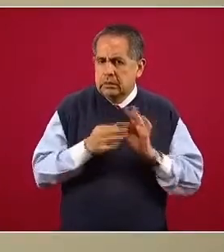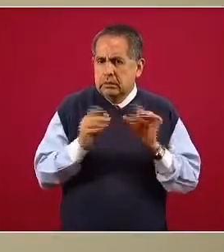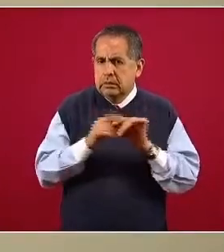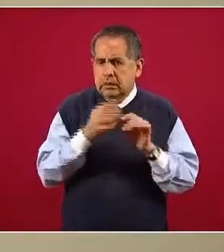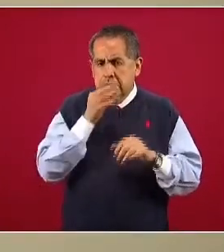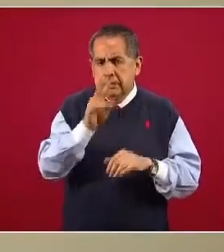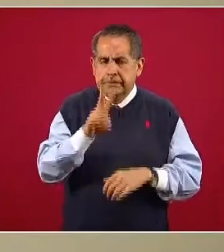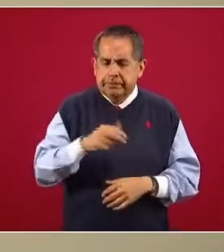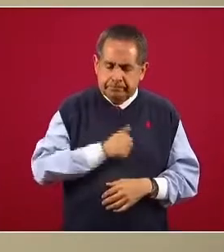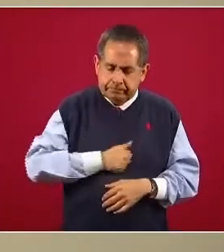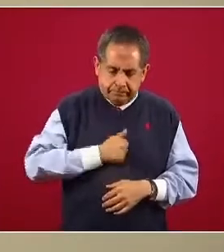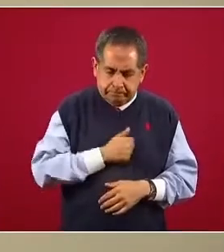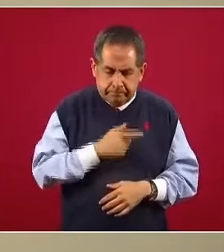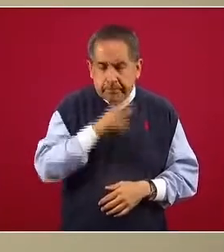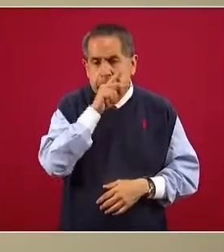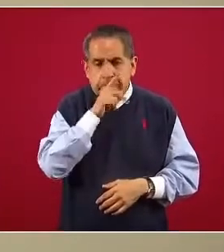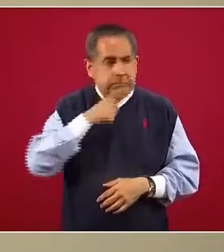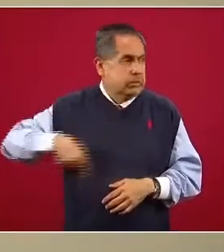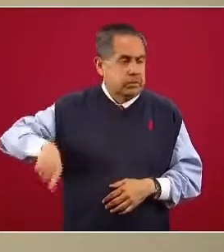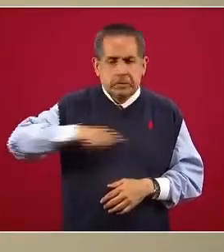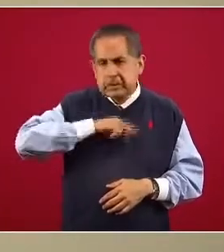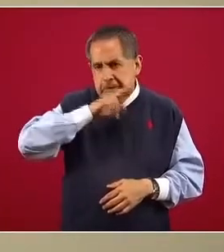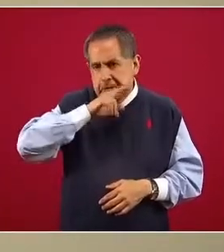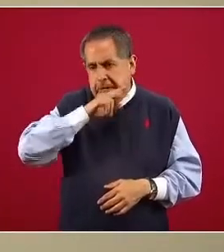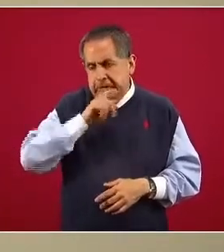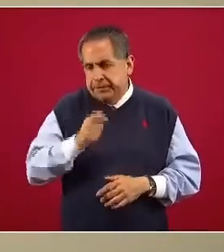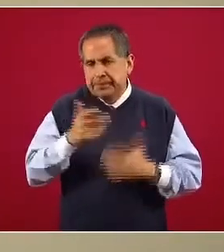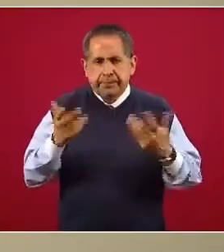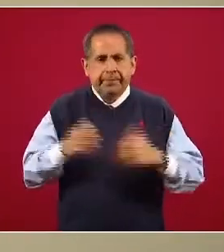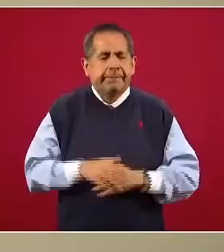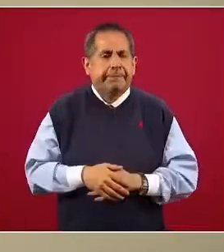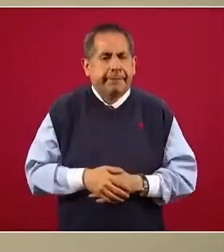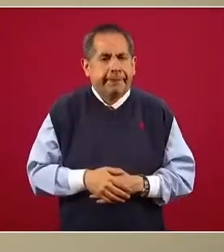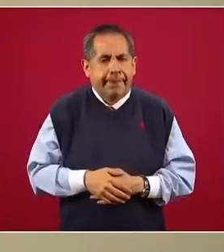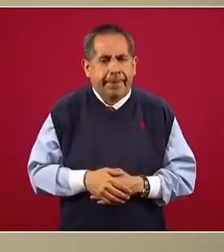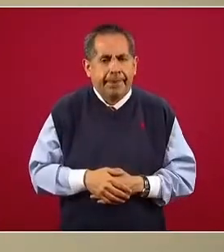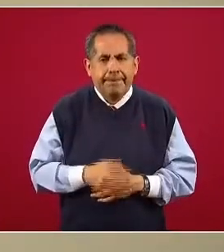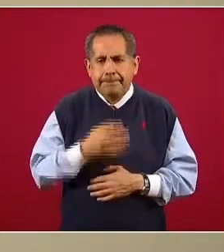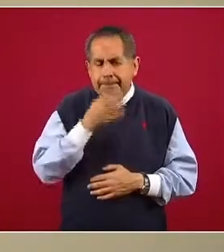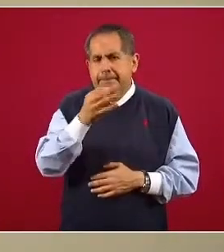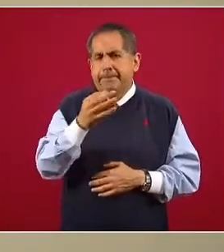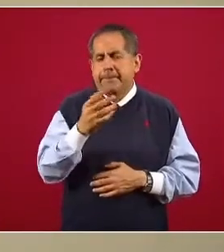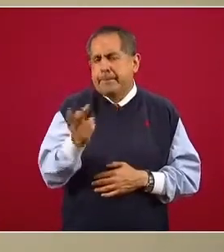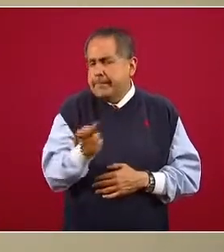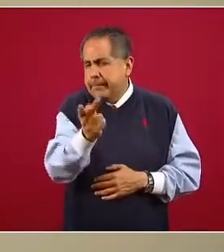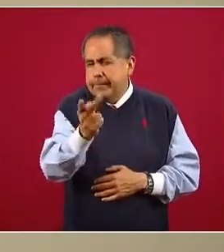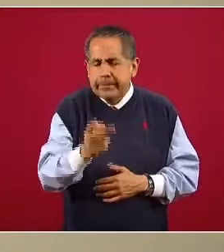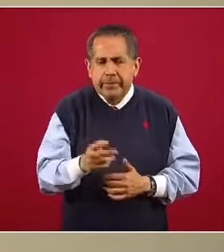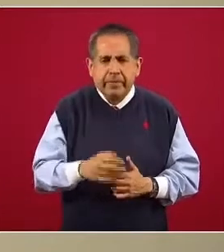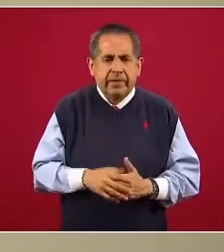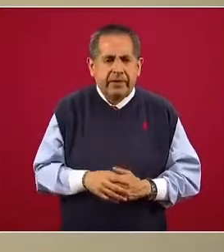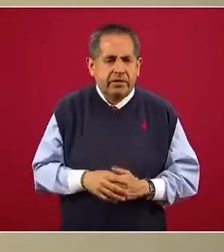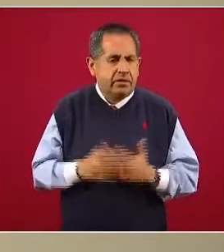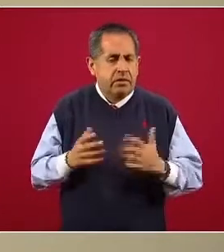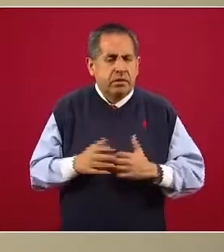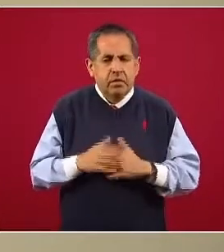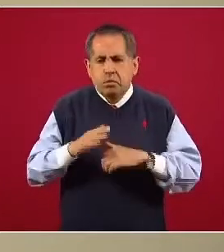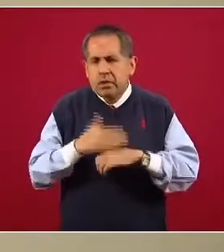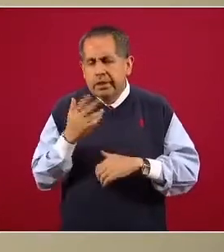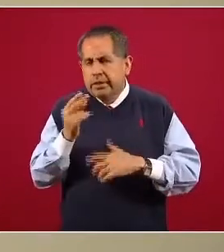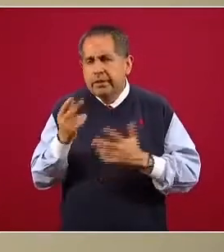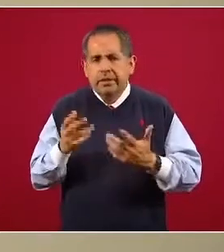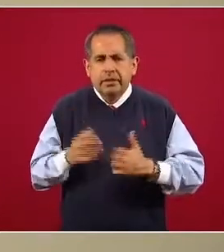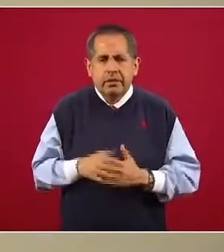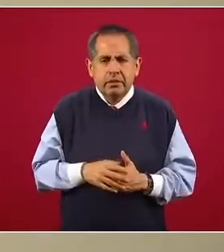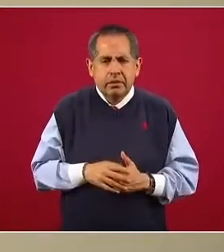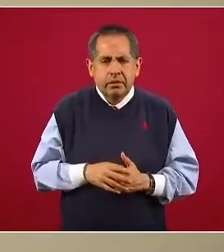situación lamentable y preocupante para todos los que estamos aquí. Y me da espacio para preguntarle el por qué